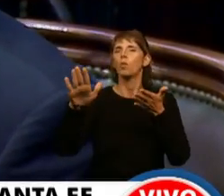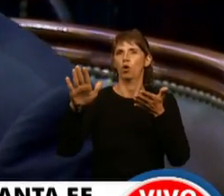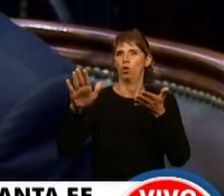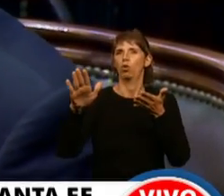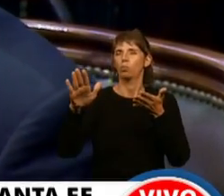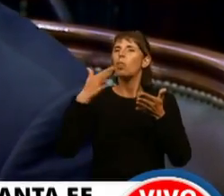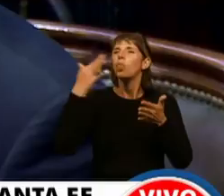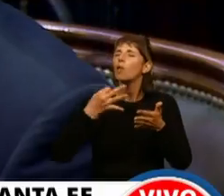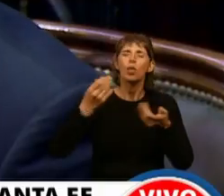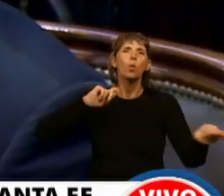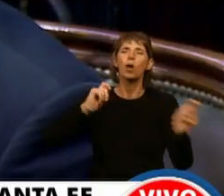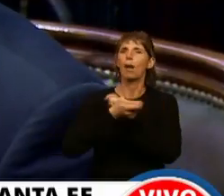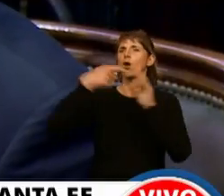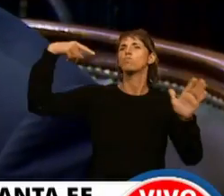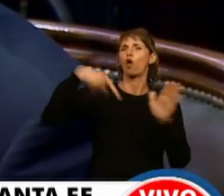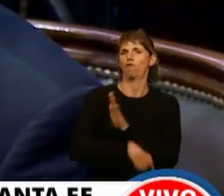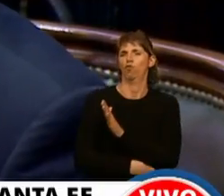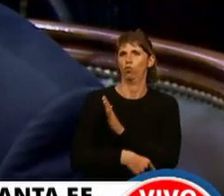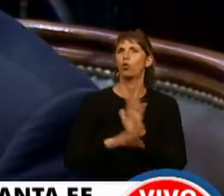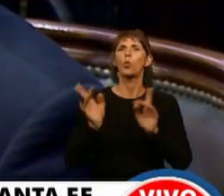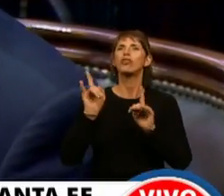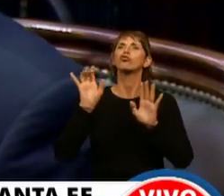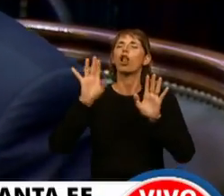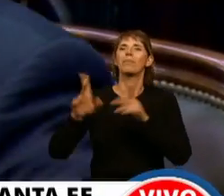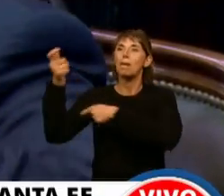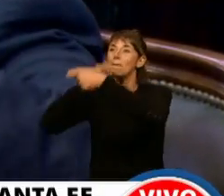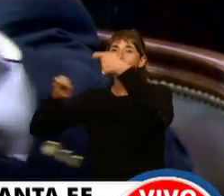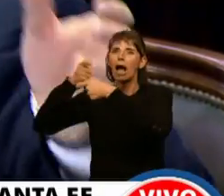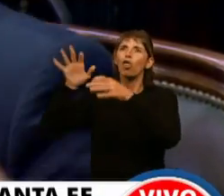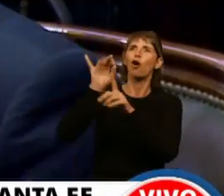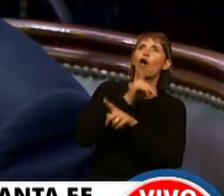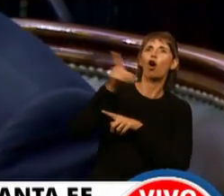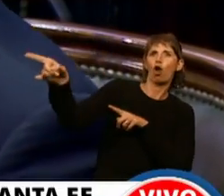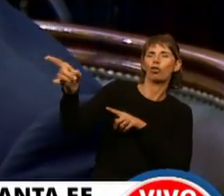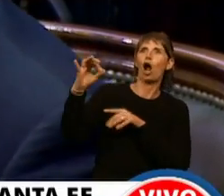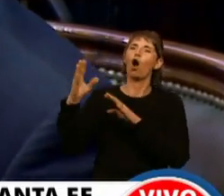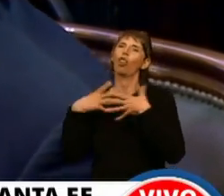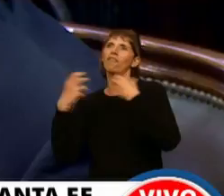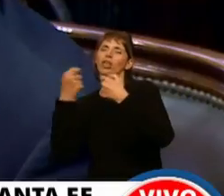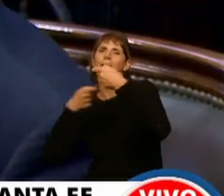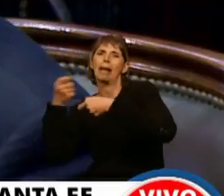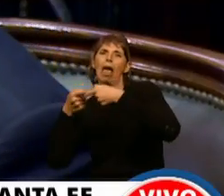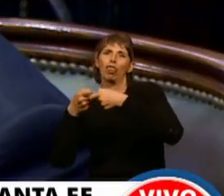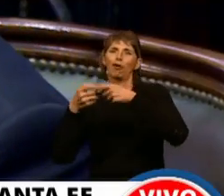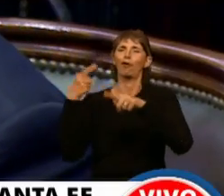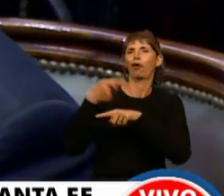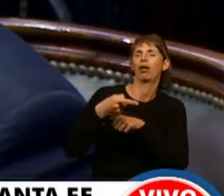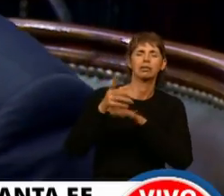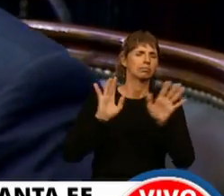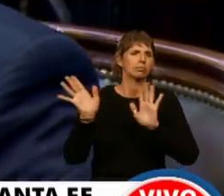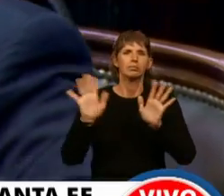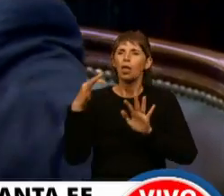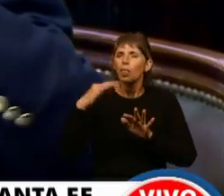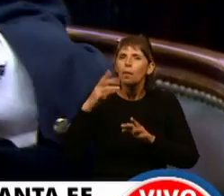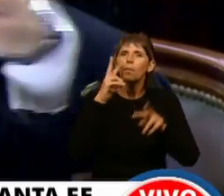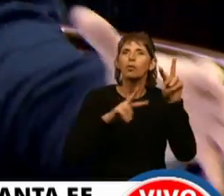estructuralmente no es salir del mercado en contra del mercado ir al estatismo es incorporar a la sociedad porque